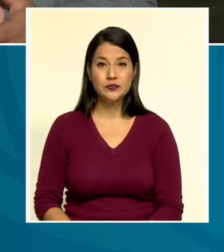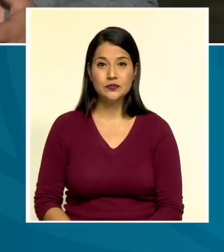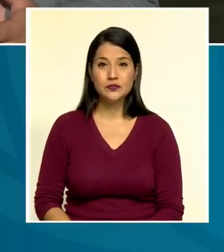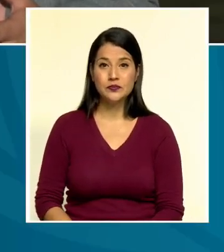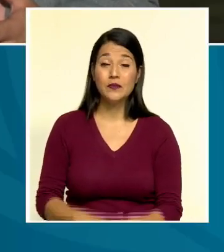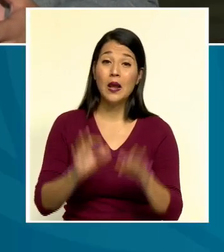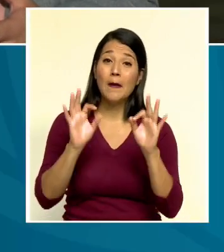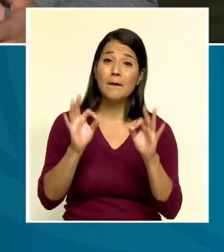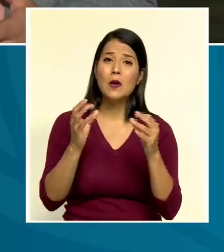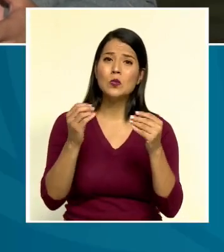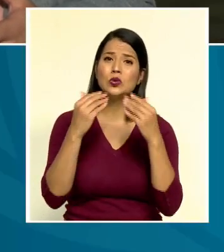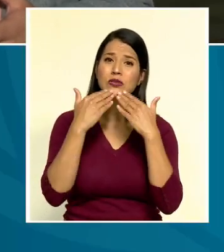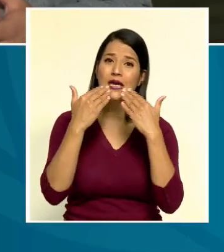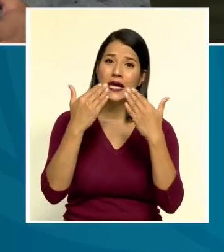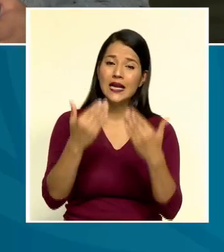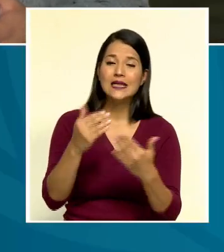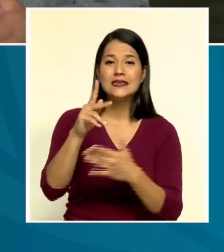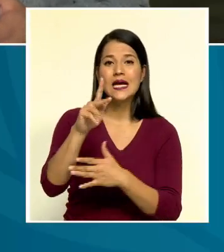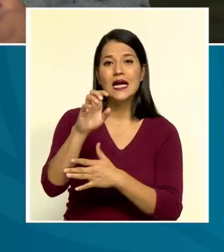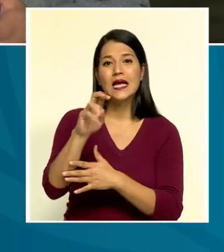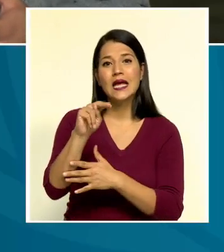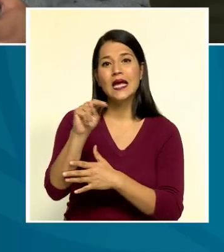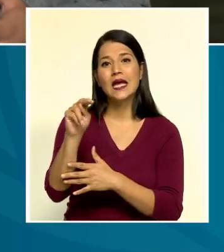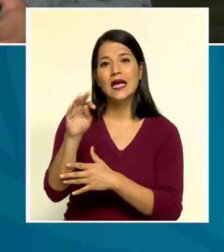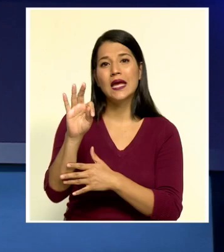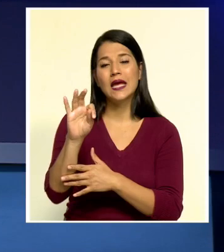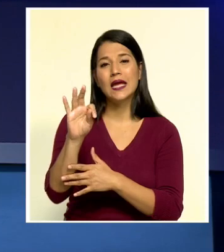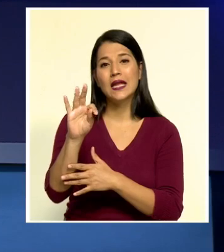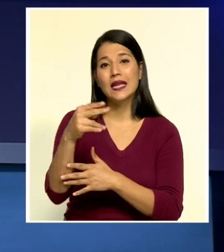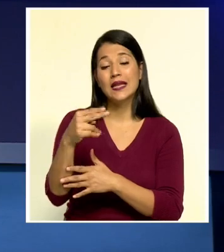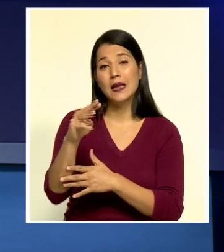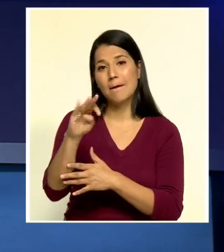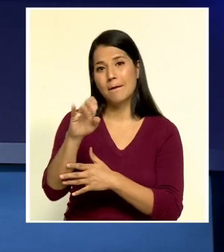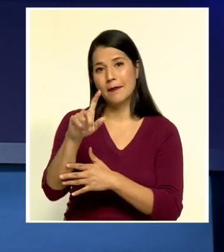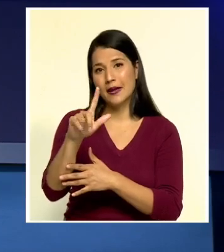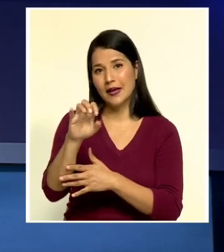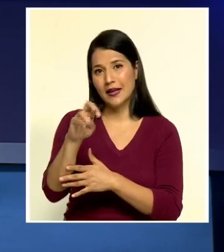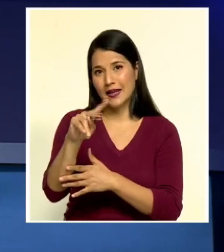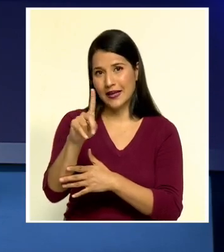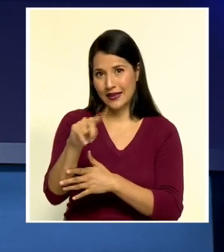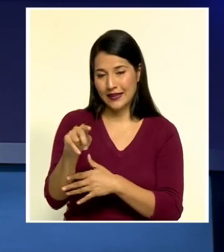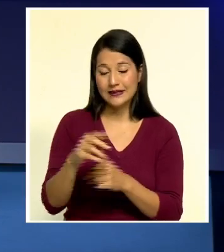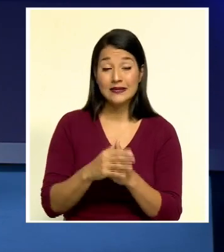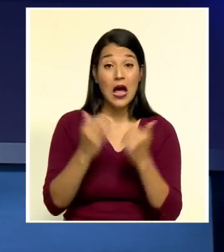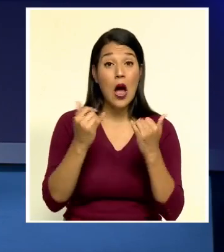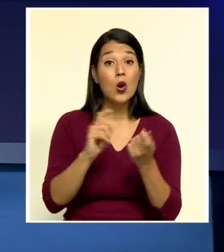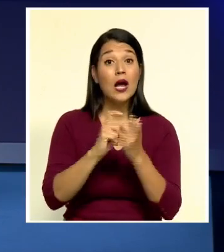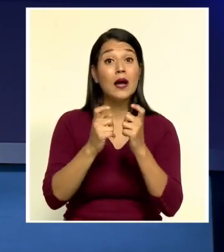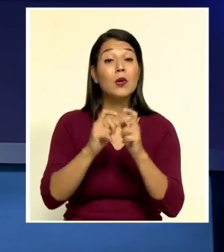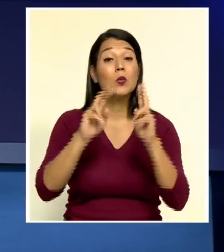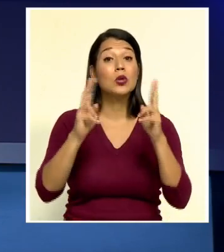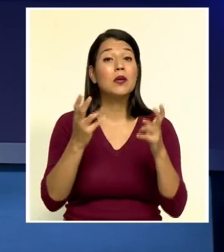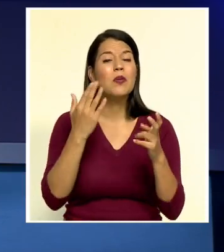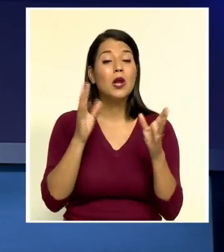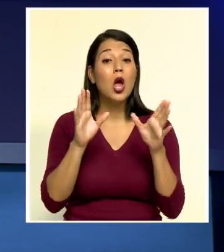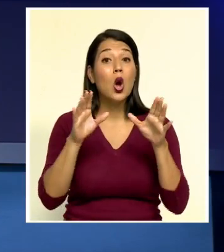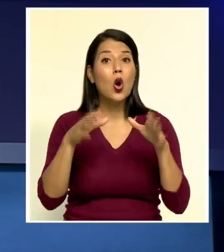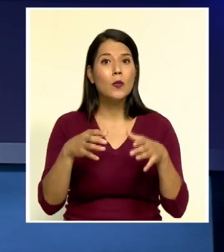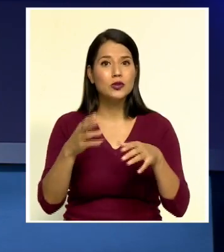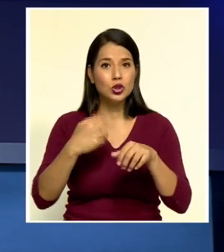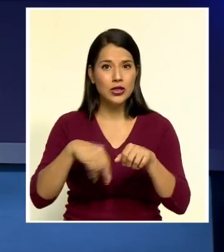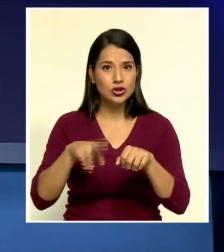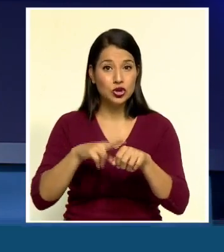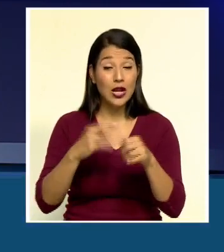Bien, muchas gracias a Kenneth Meléndez por esta información. Vamos a cambiar de tema, y es que la Comisión Nacional mantiene